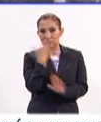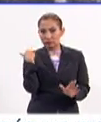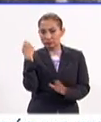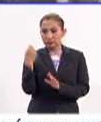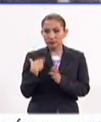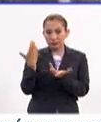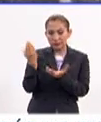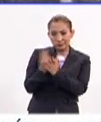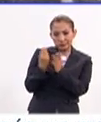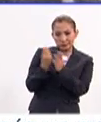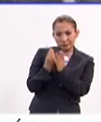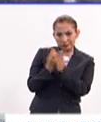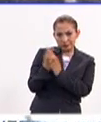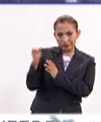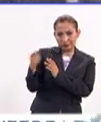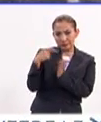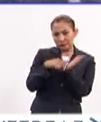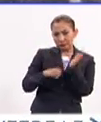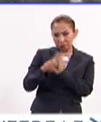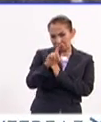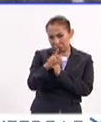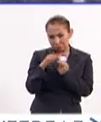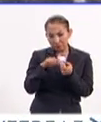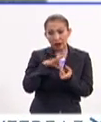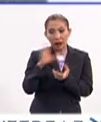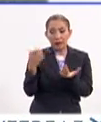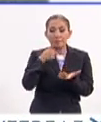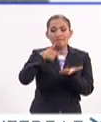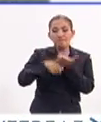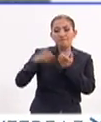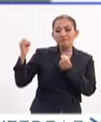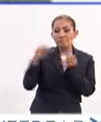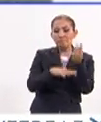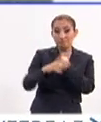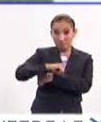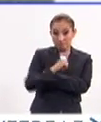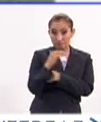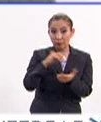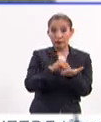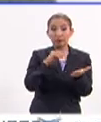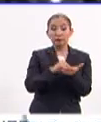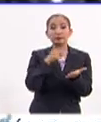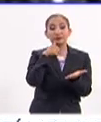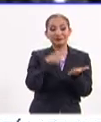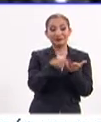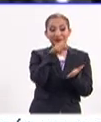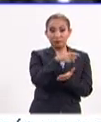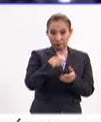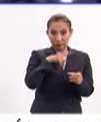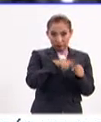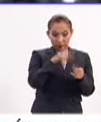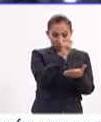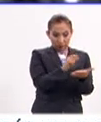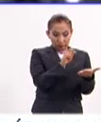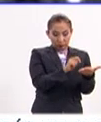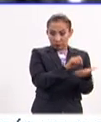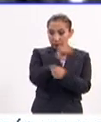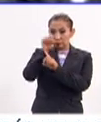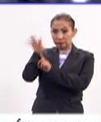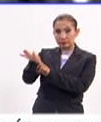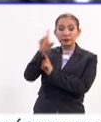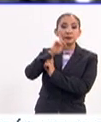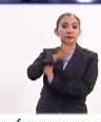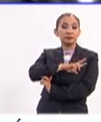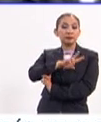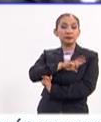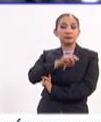School of Economics en los años 30. Hay correspondencia que se conserva de las cartas que personalmente le escribió a la viuda